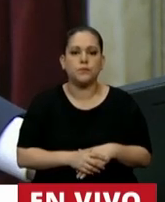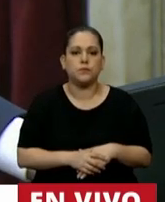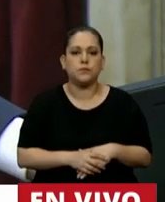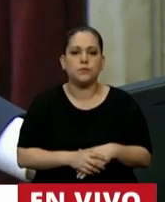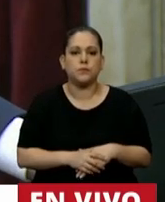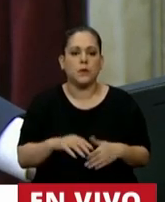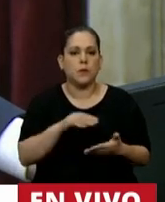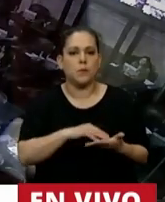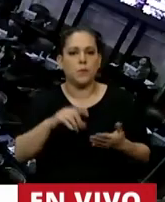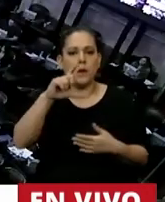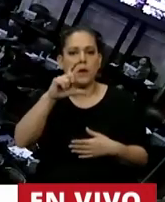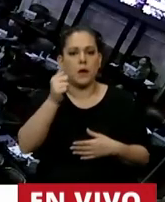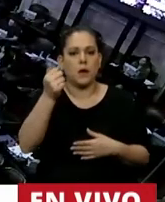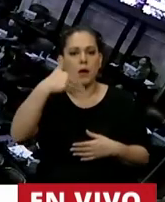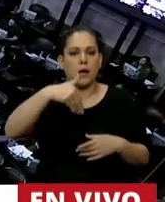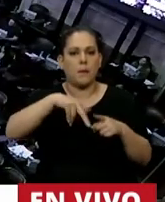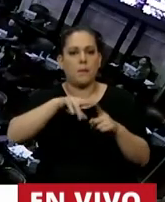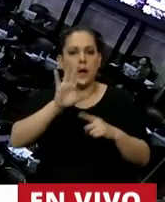diputada graciela camaño